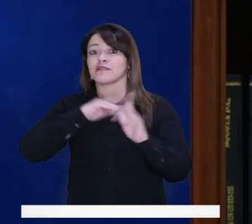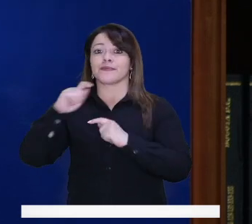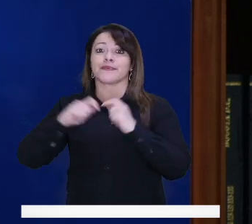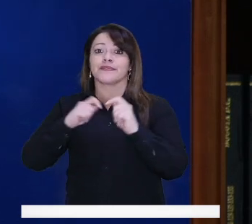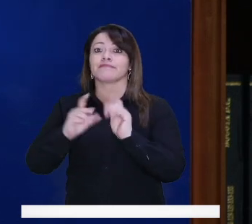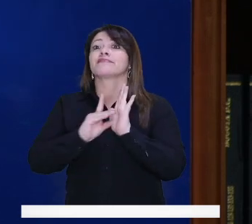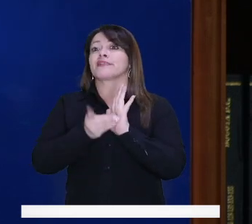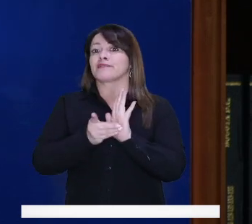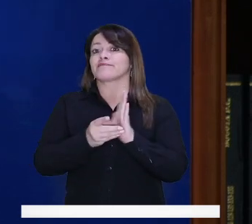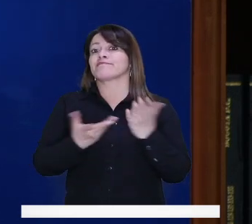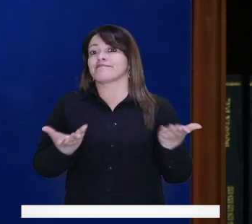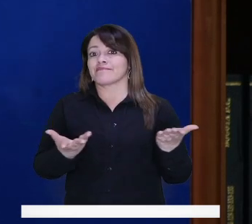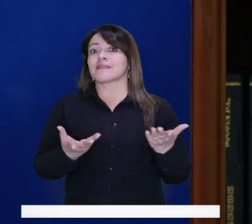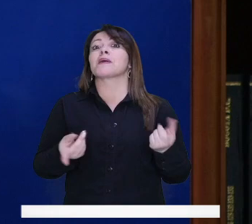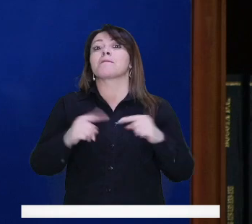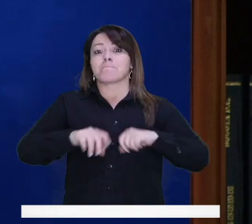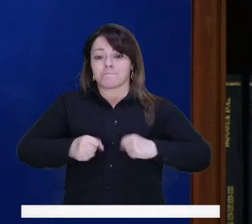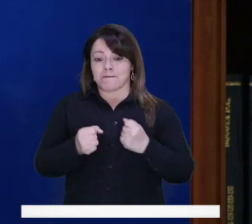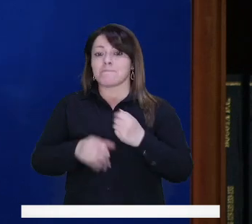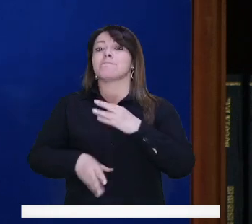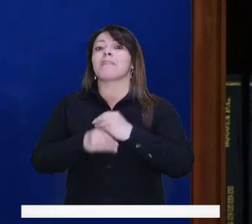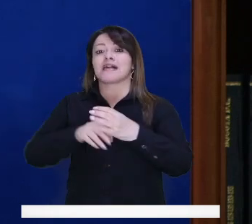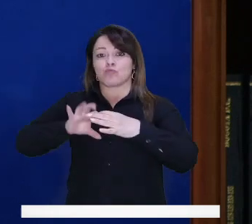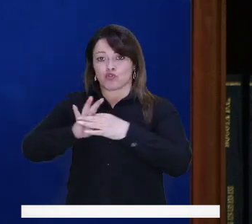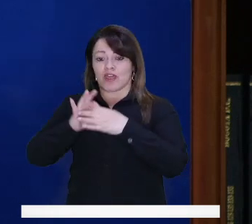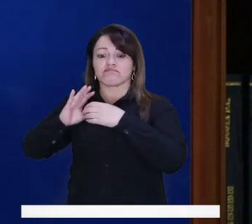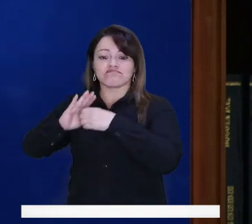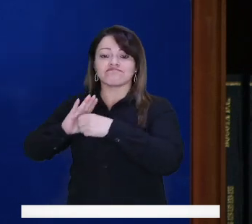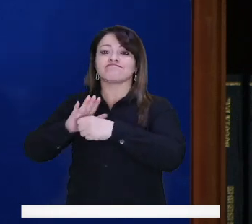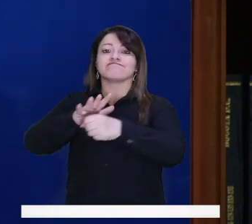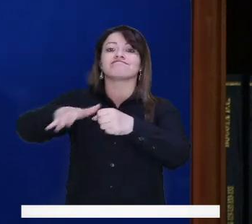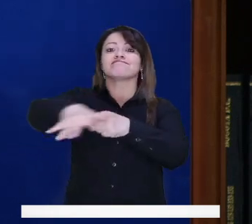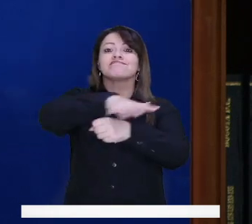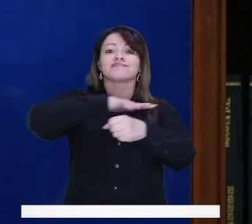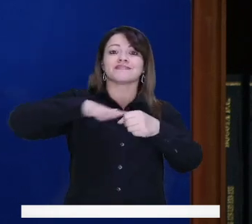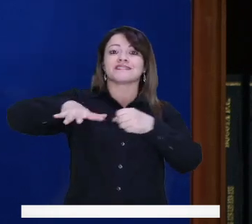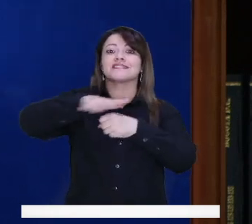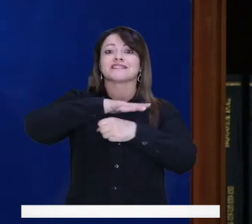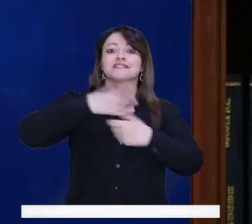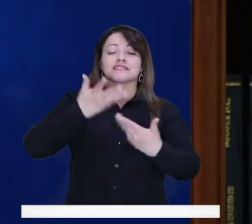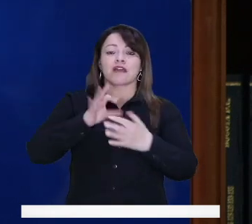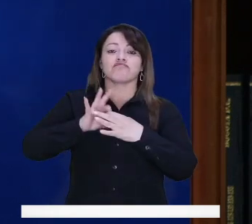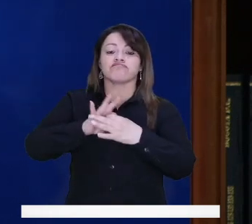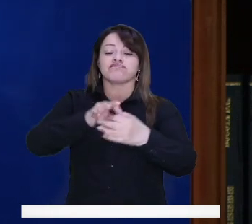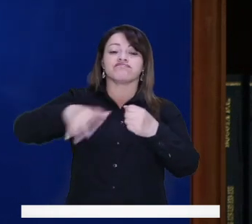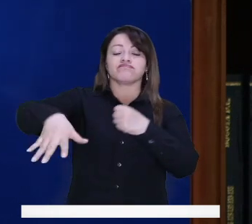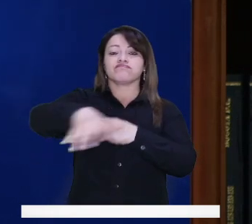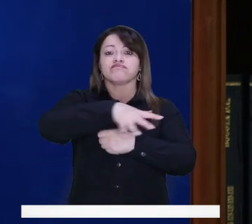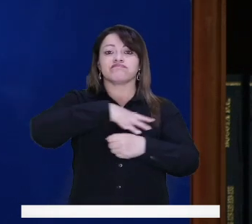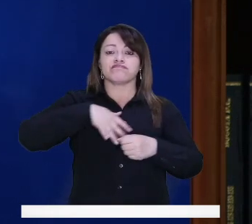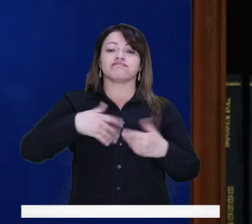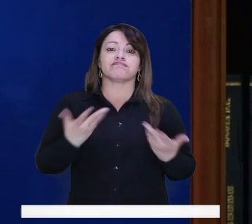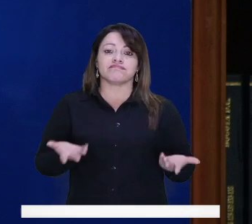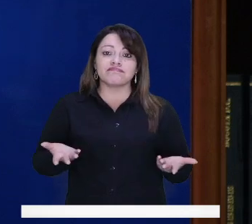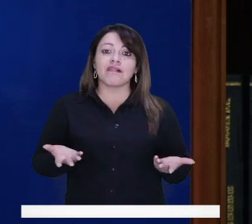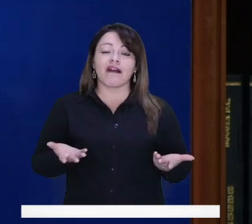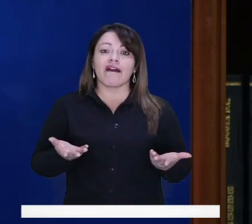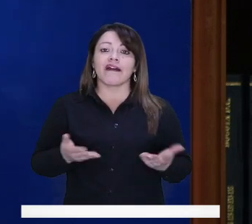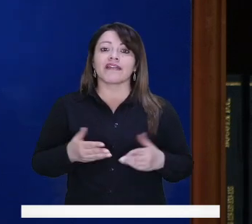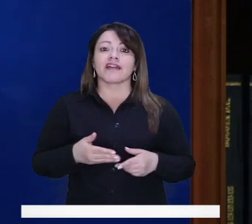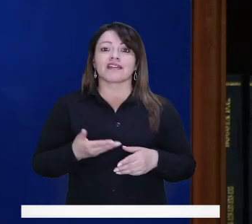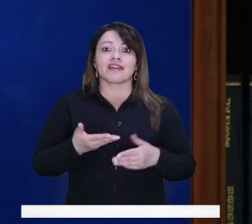Claudia López, la región metropolitana que aprobaron aquí mediante esa planadora de